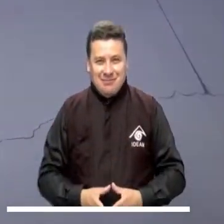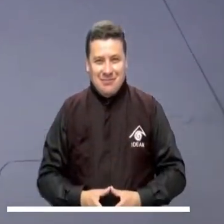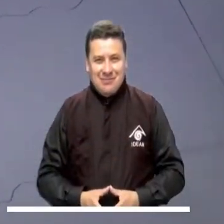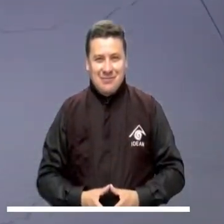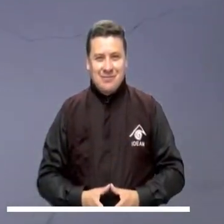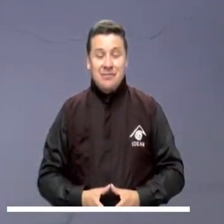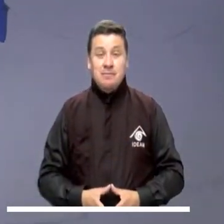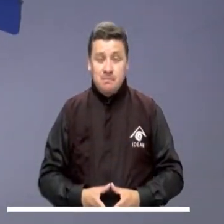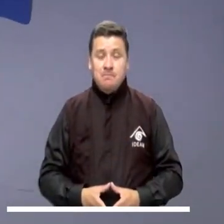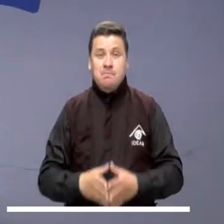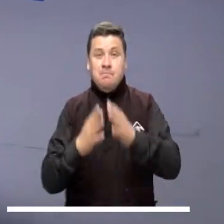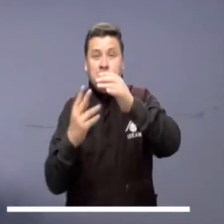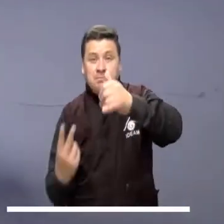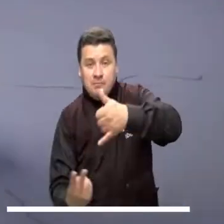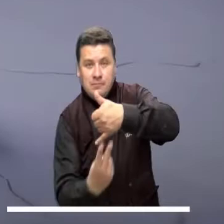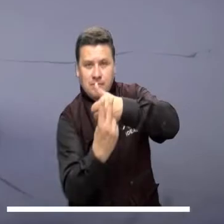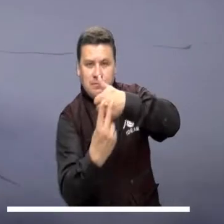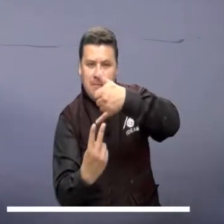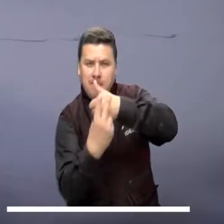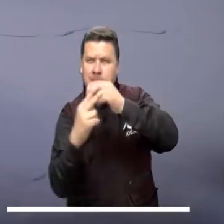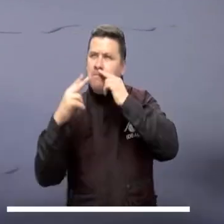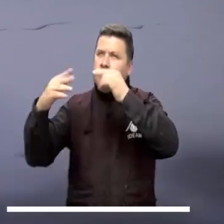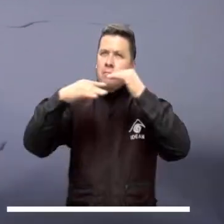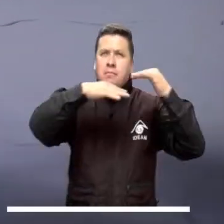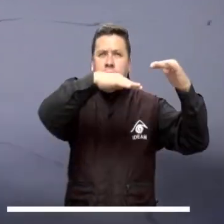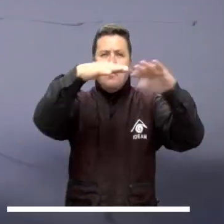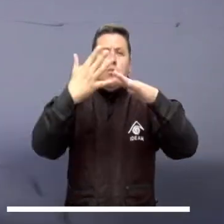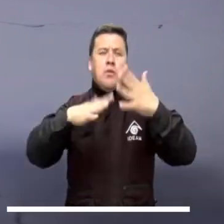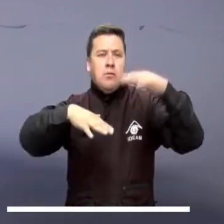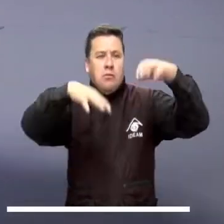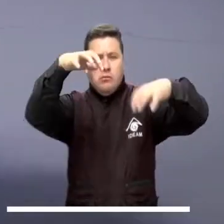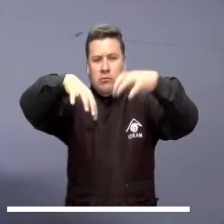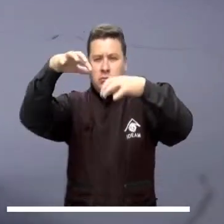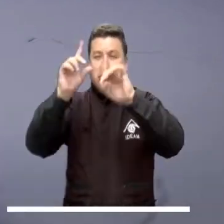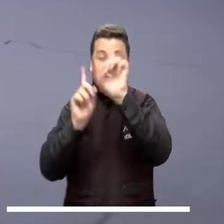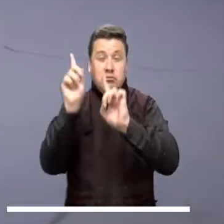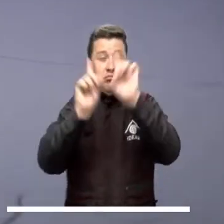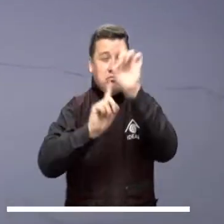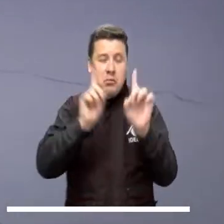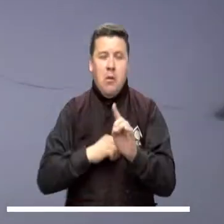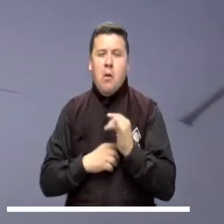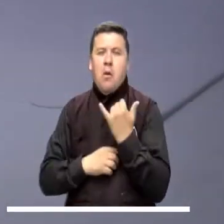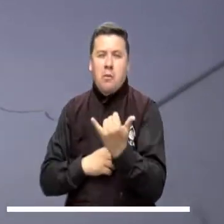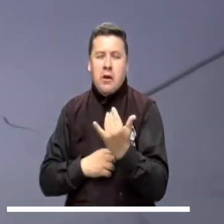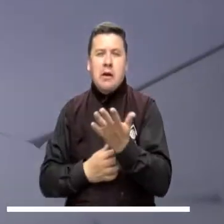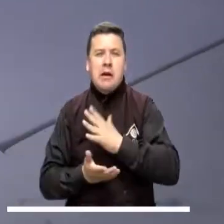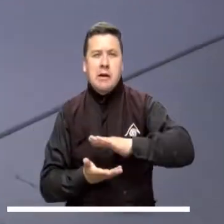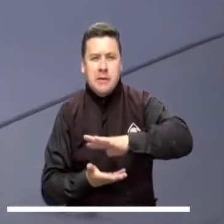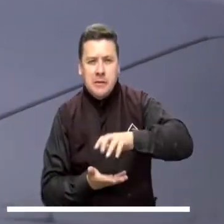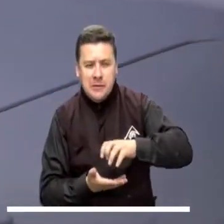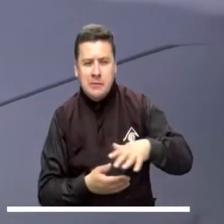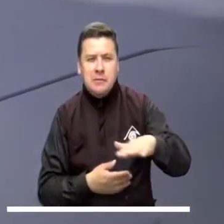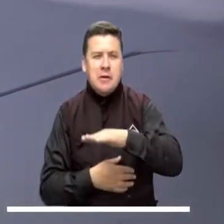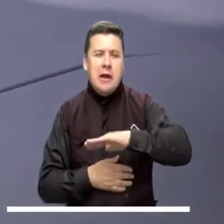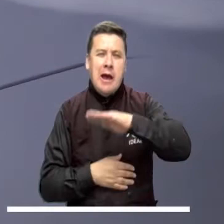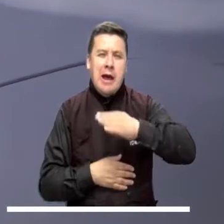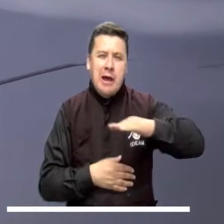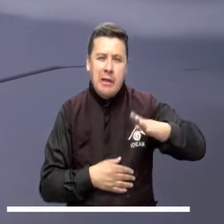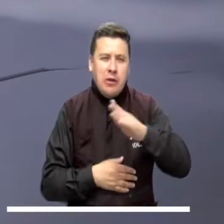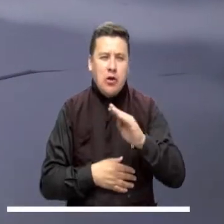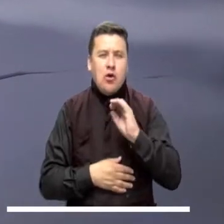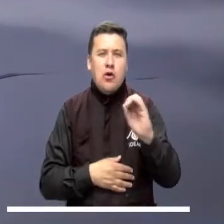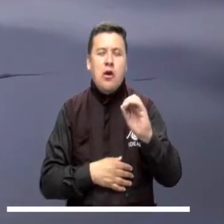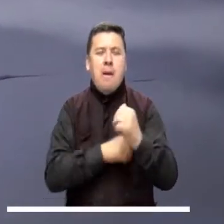Sobre la región andina se prevé cielo nublado y posibles lluvias con tormentas eléctricas sobre los Santanderes, Antioquia, nororiente de